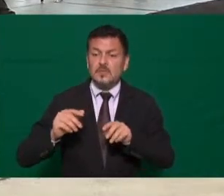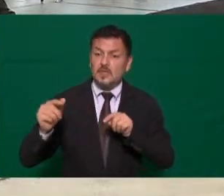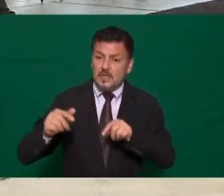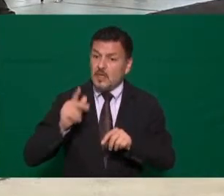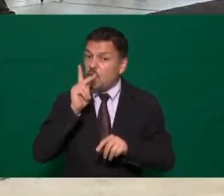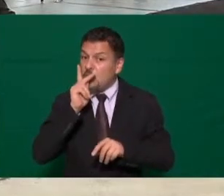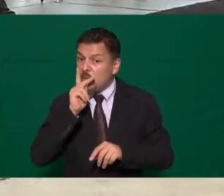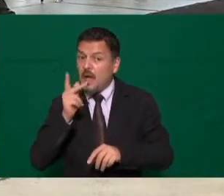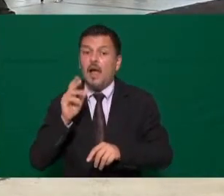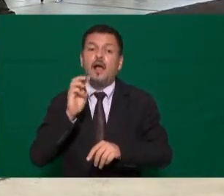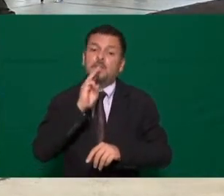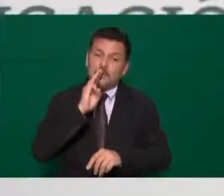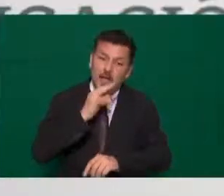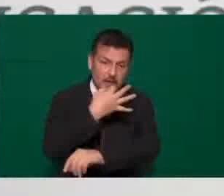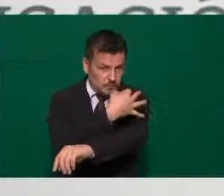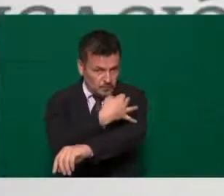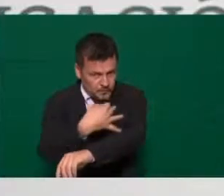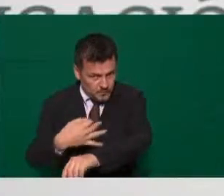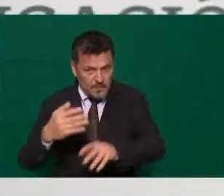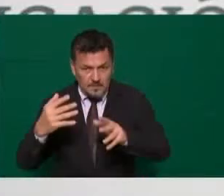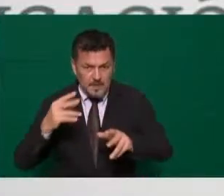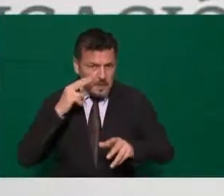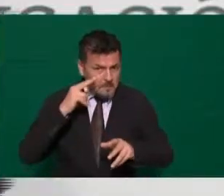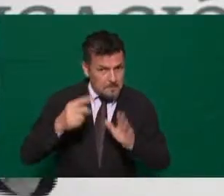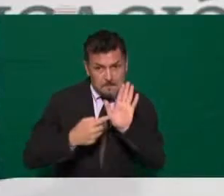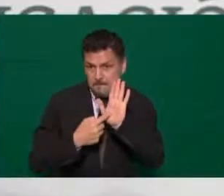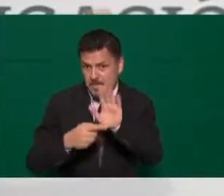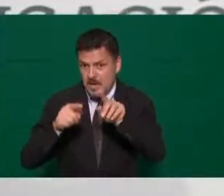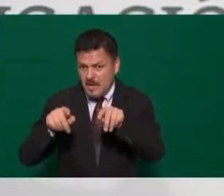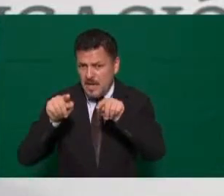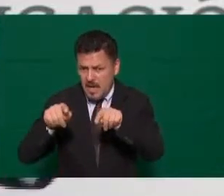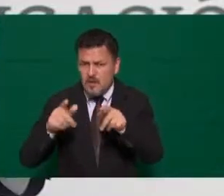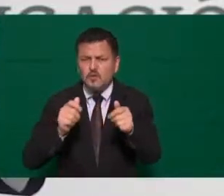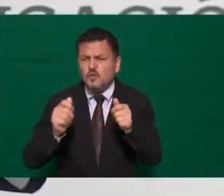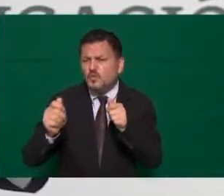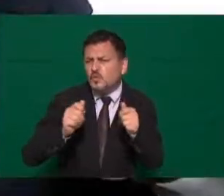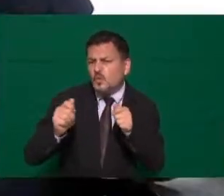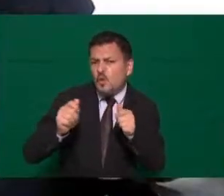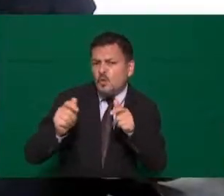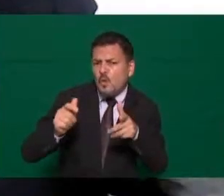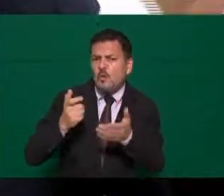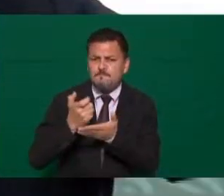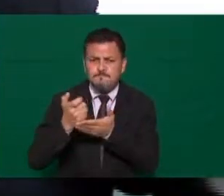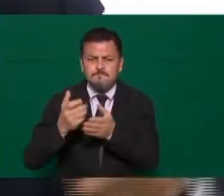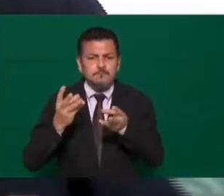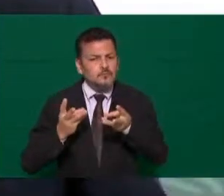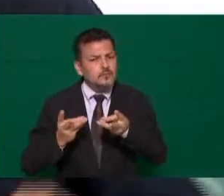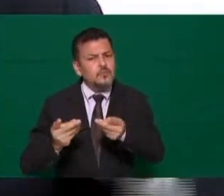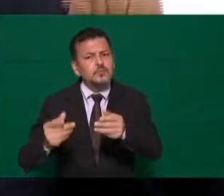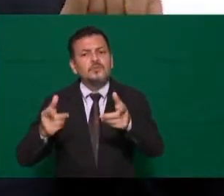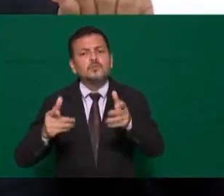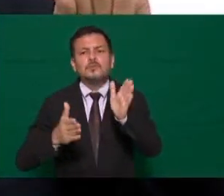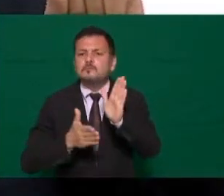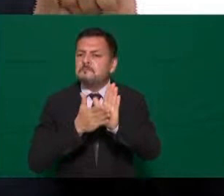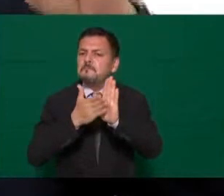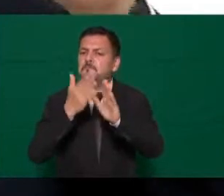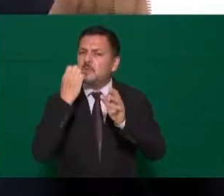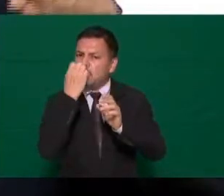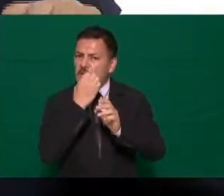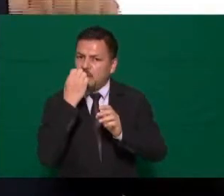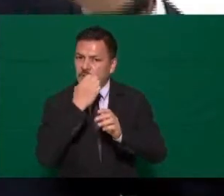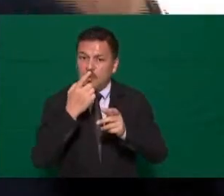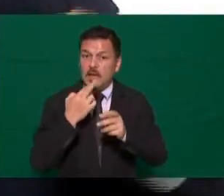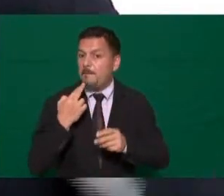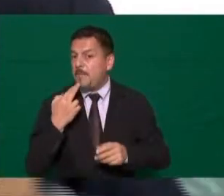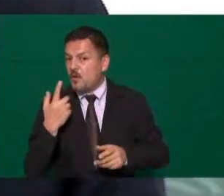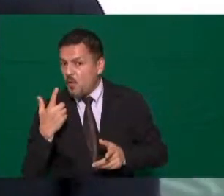padres de familia, madres de familias, manejen el presupuesto para reparar,